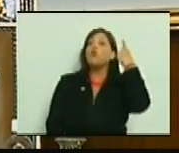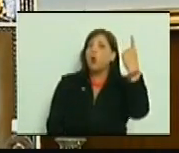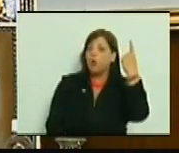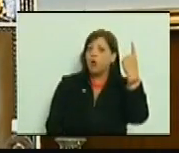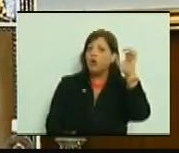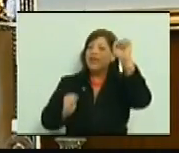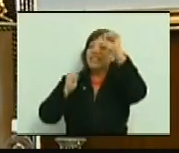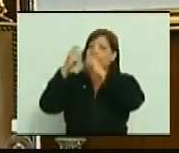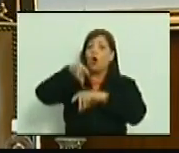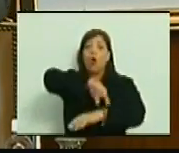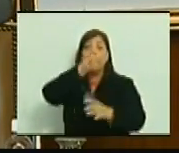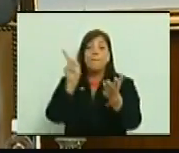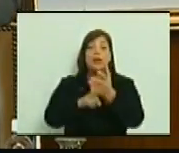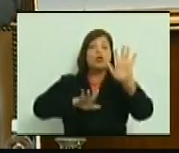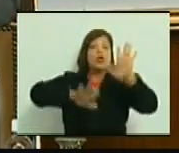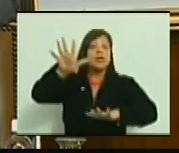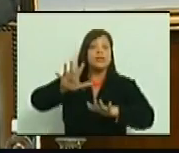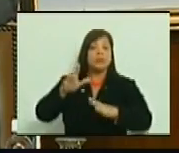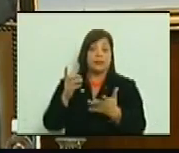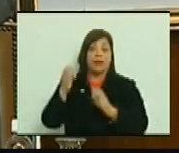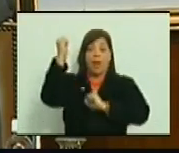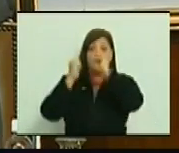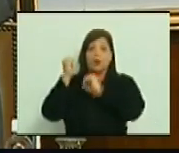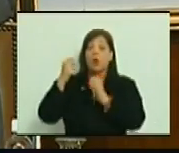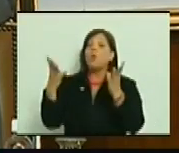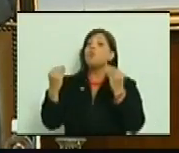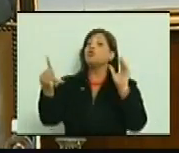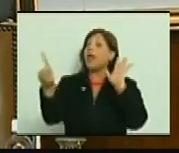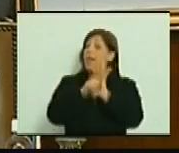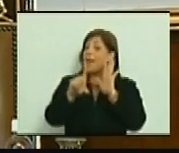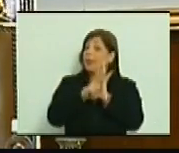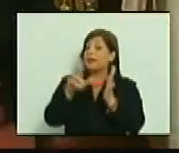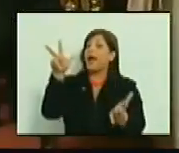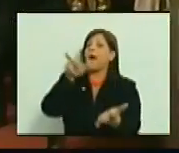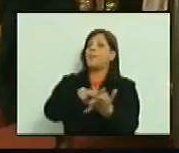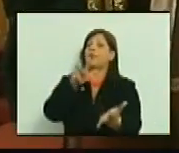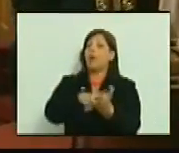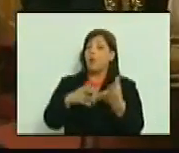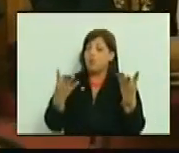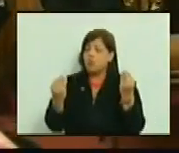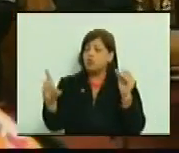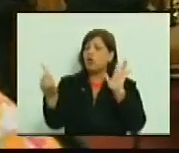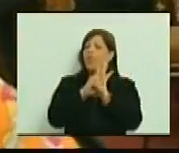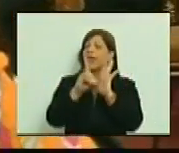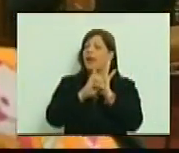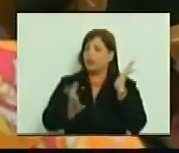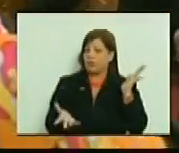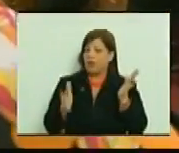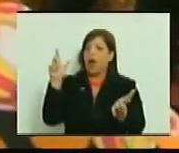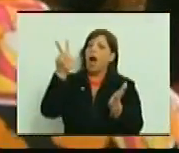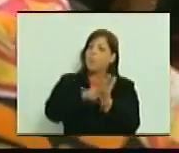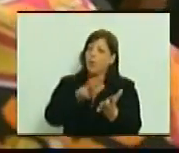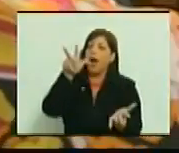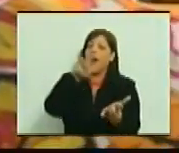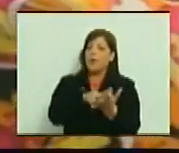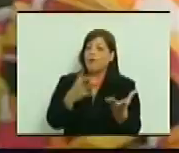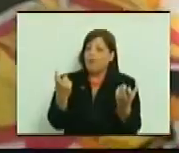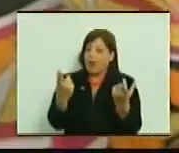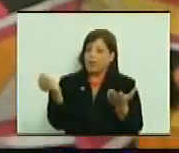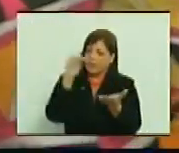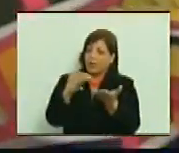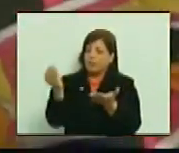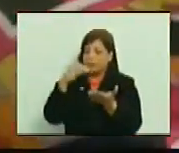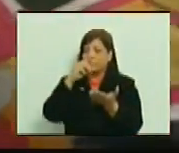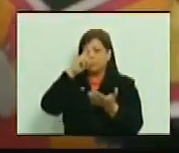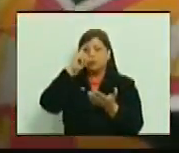15 motores. De manera que la Asamblea va a tener que aprobar muchas leyes y muchos decretos constituyentes en materia económica. Esto